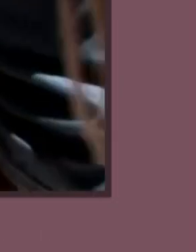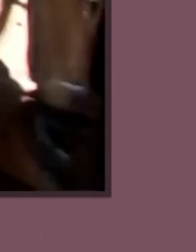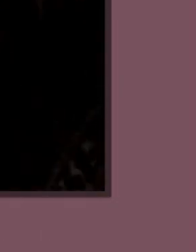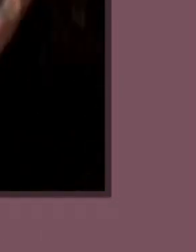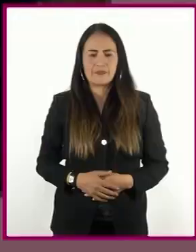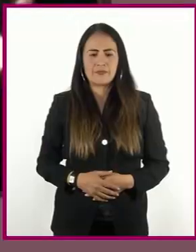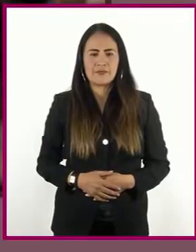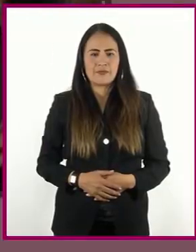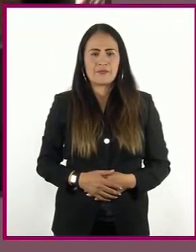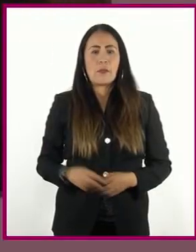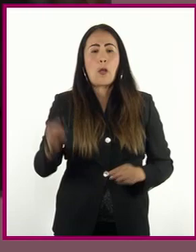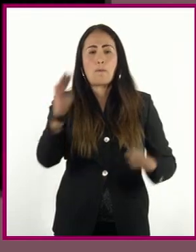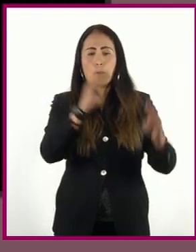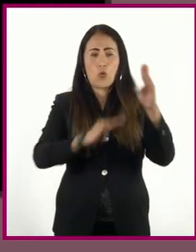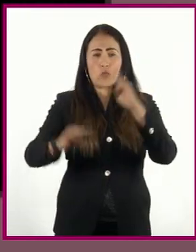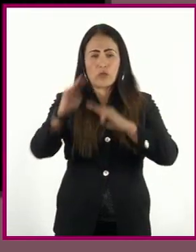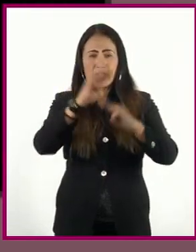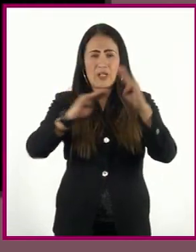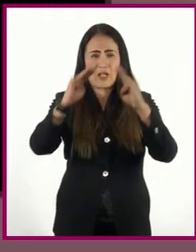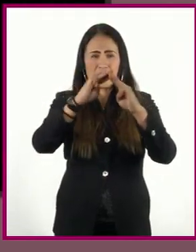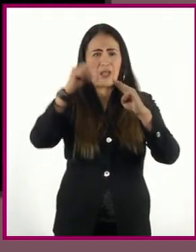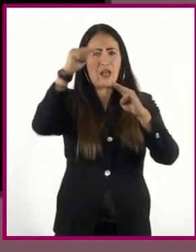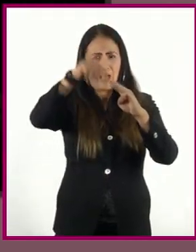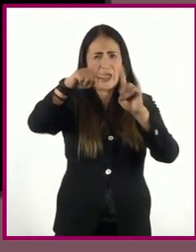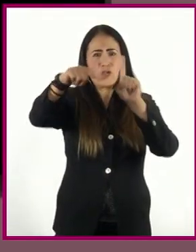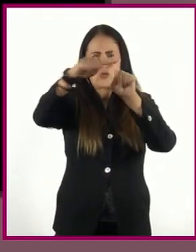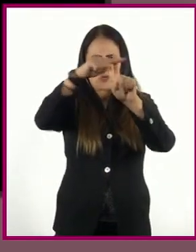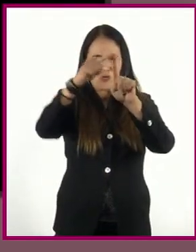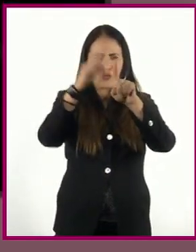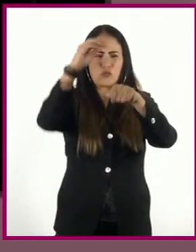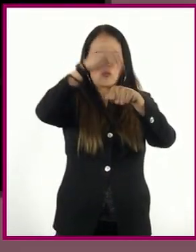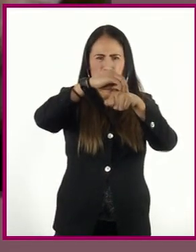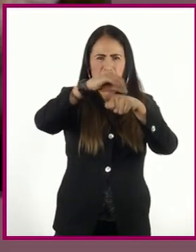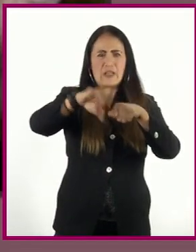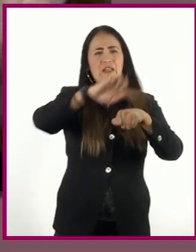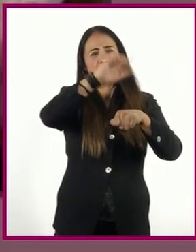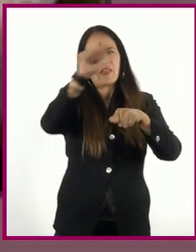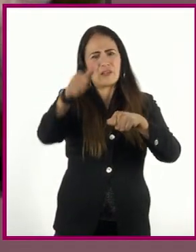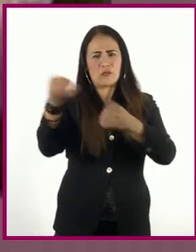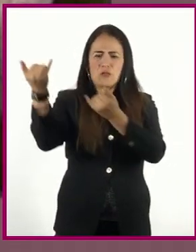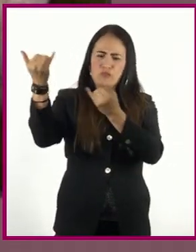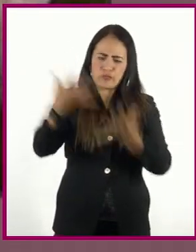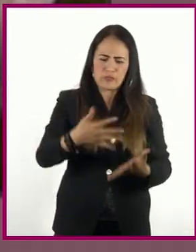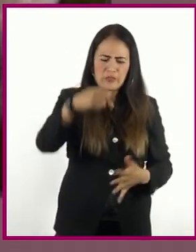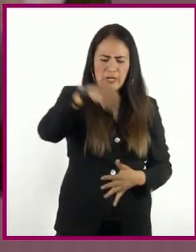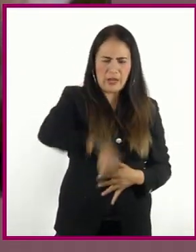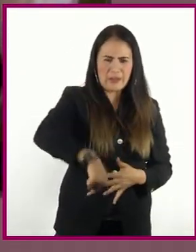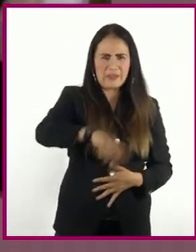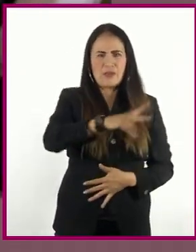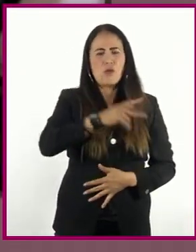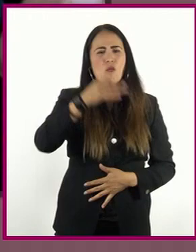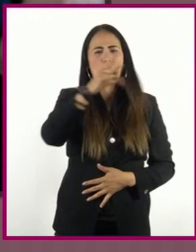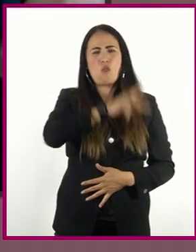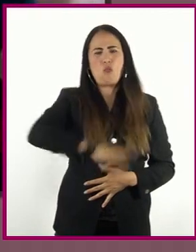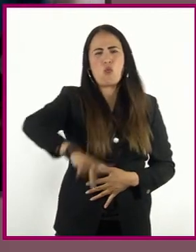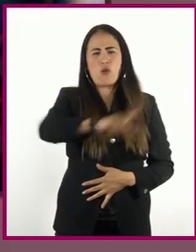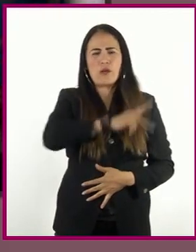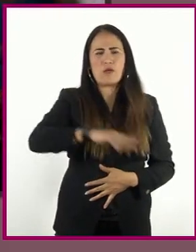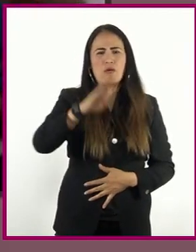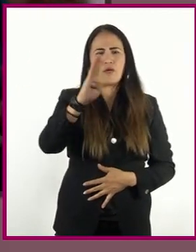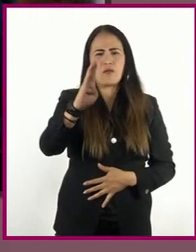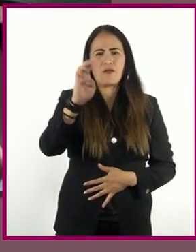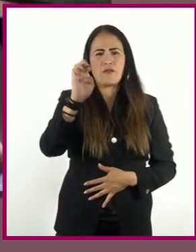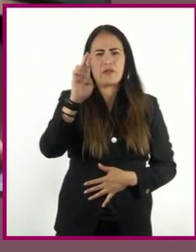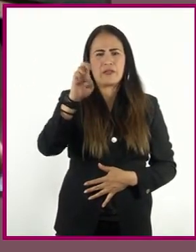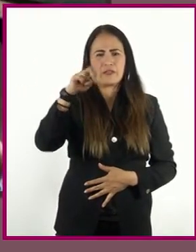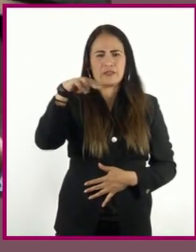De la cima del peñasco, los fieles bajan la cruz e inicia la fiesta. La llevan al pueblo de Bernal, donde es venerada durante